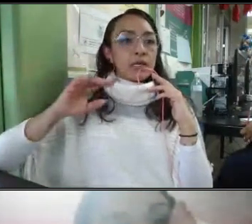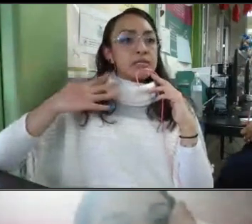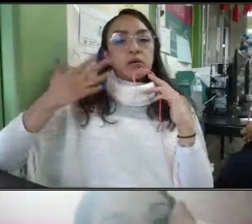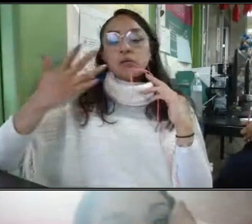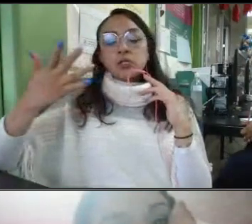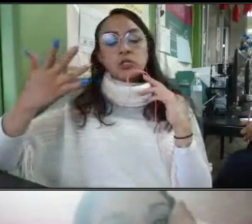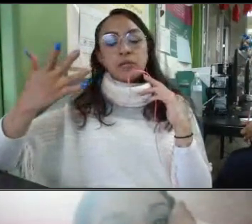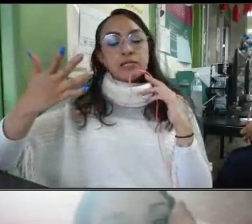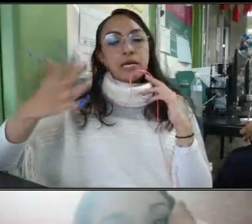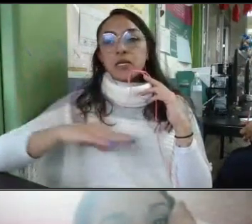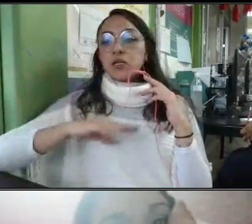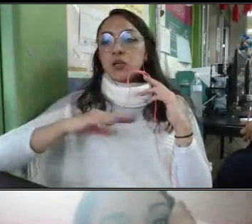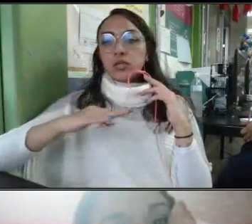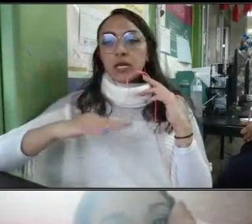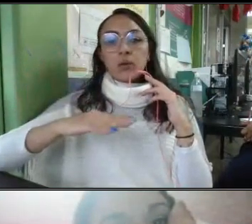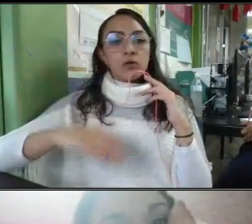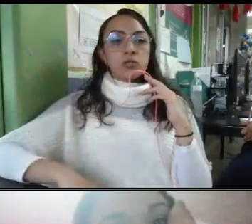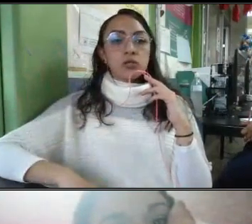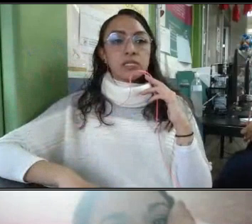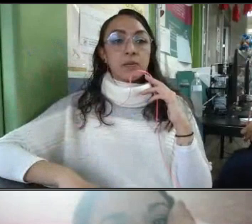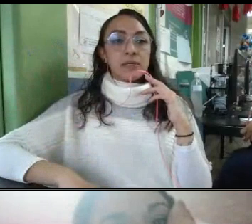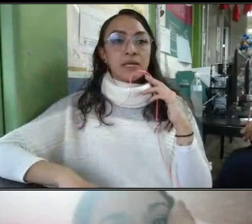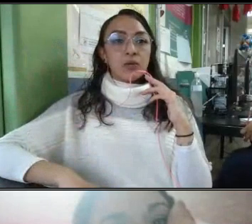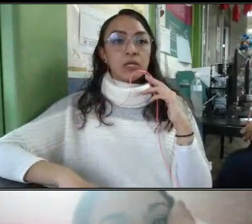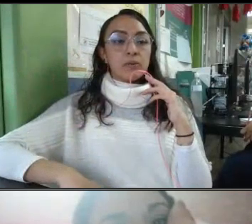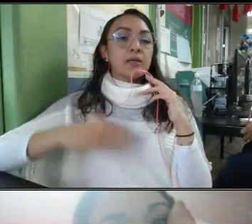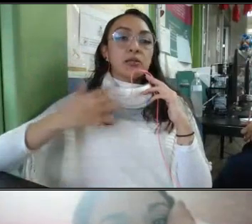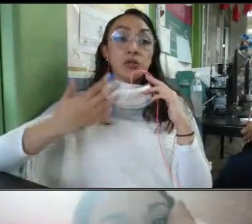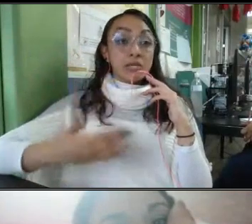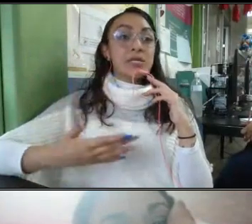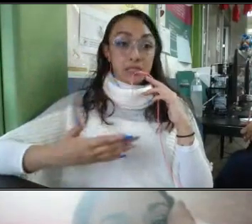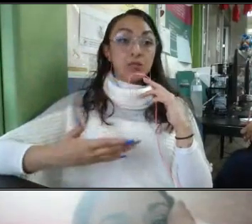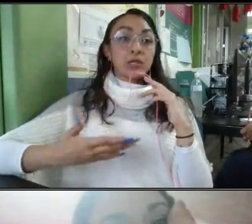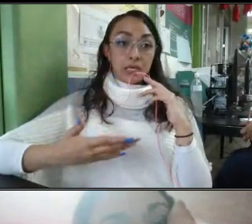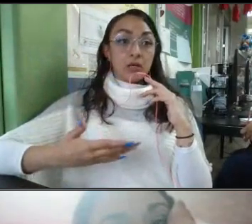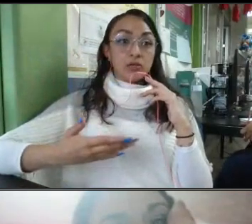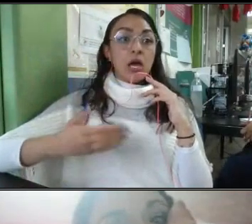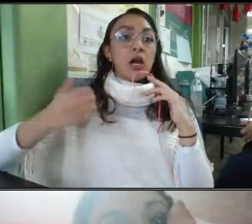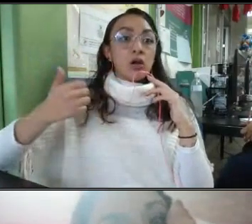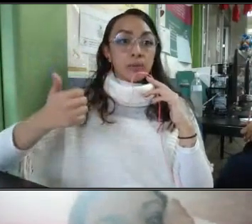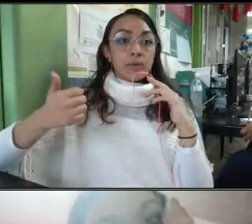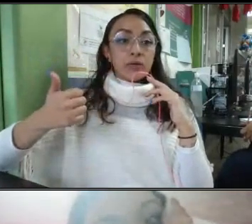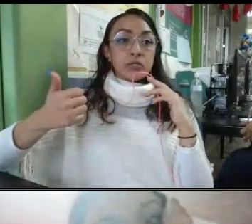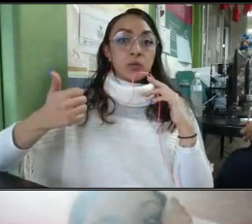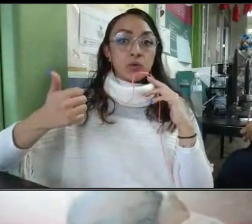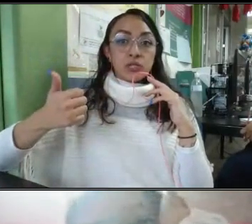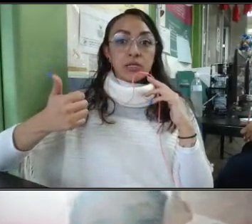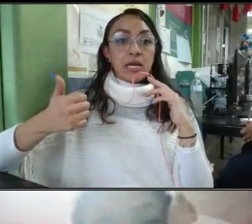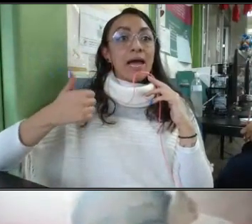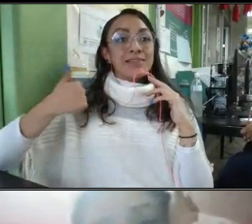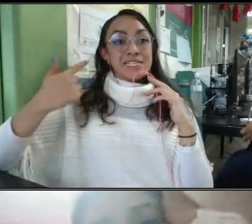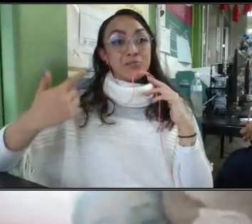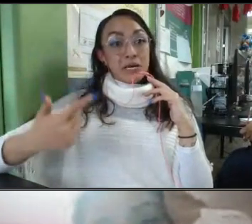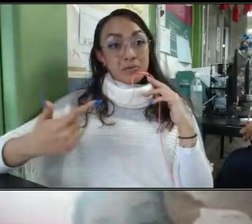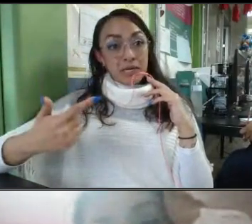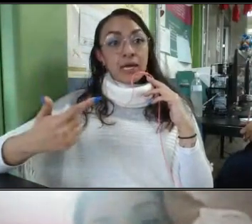Y acuérdense, como muchos me decían, no tengo alumnos con discapacidad auditiva, no necesito tenerlos. Lo primero es como